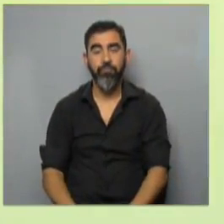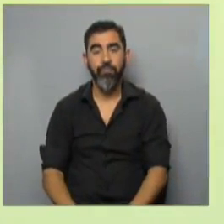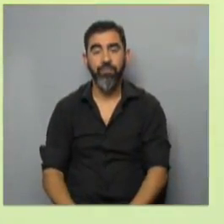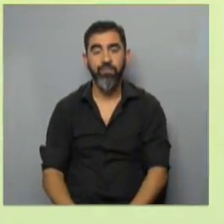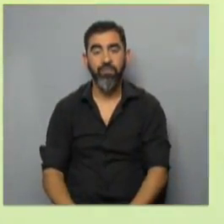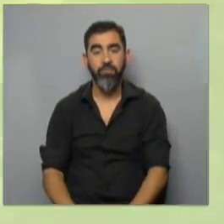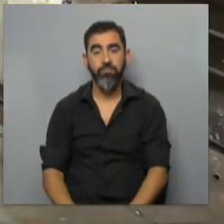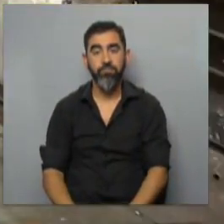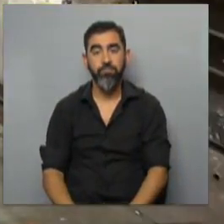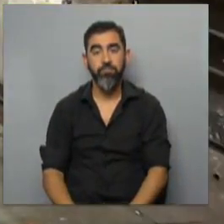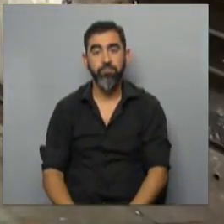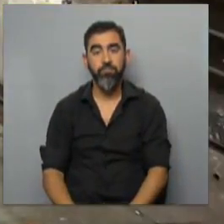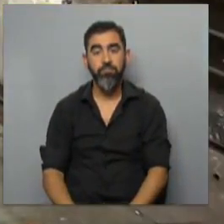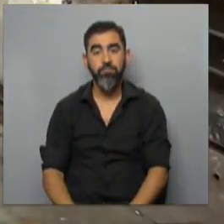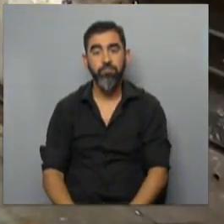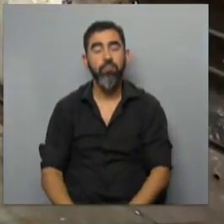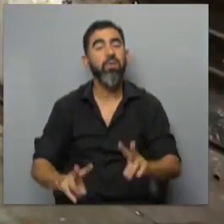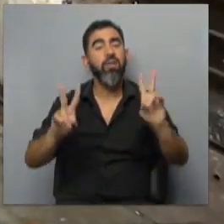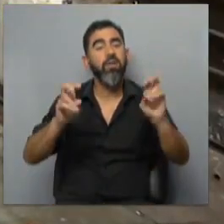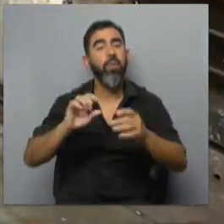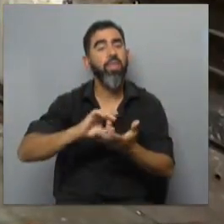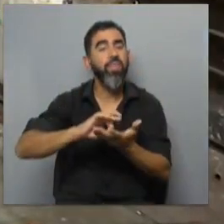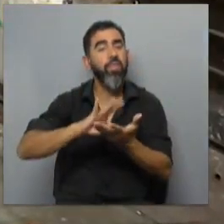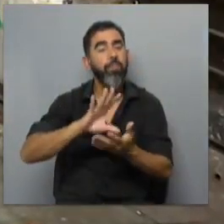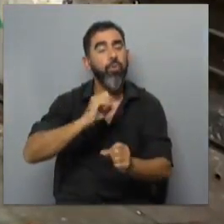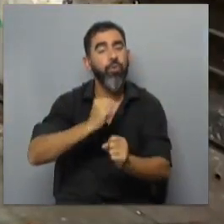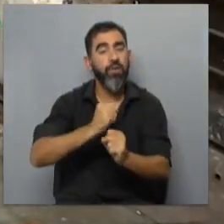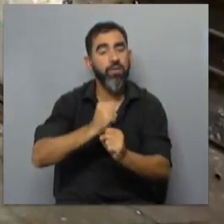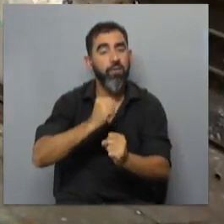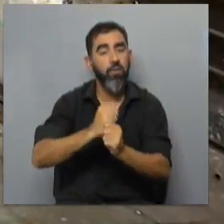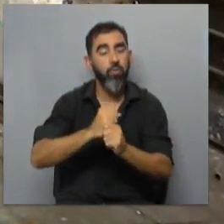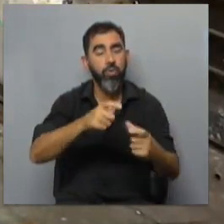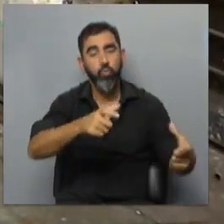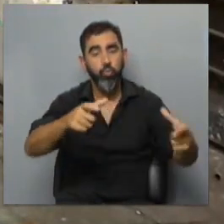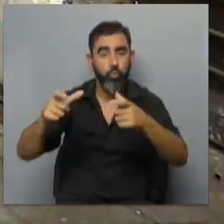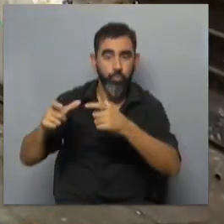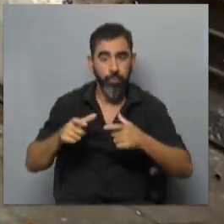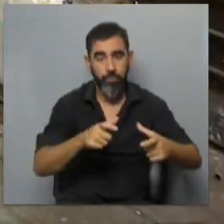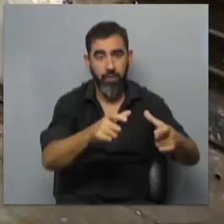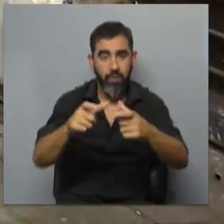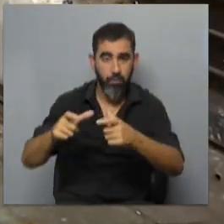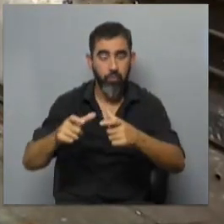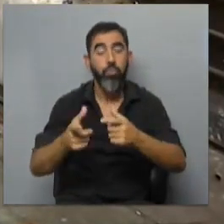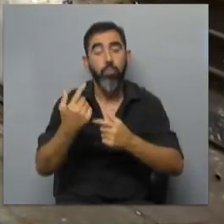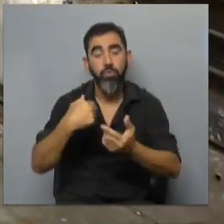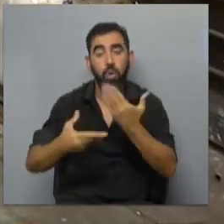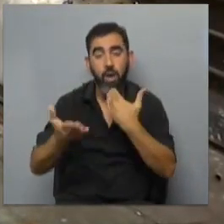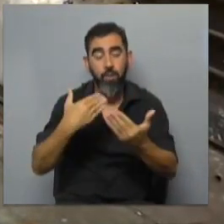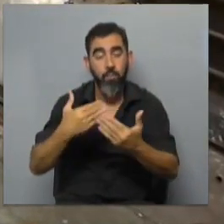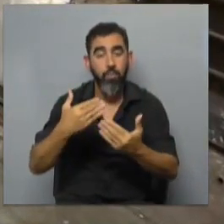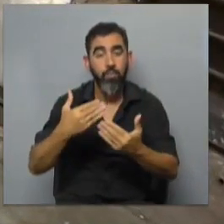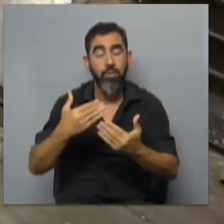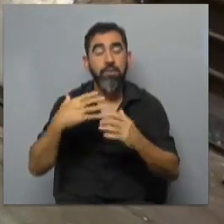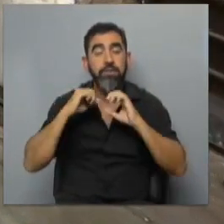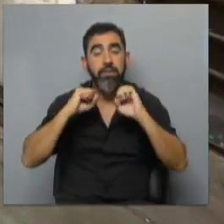así es resina vamos a profundizar sobre el despido de este trabajador en una cadena de supermercados y para eso estamos con carlos white